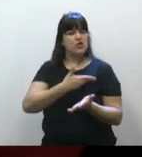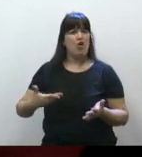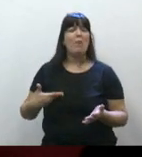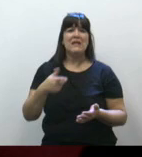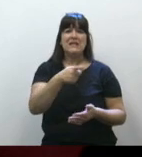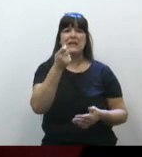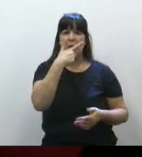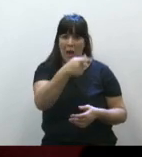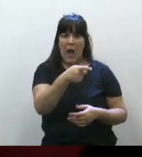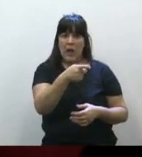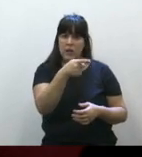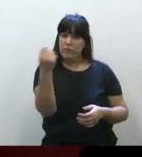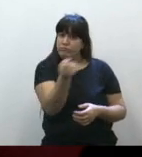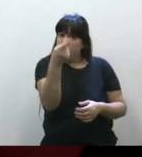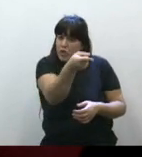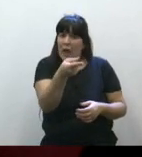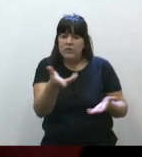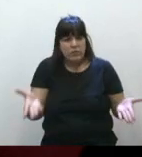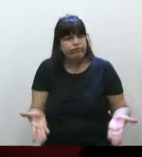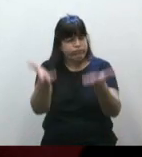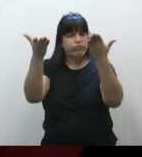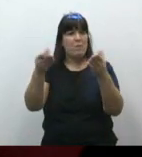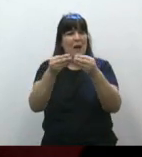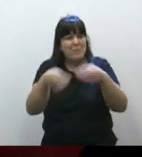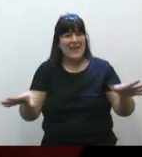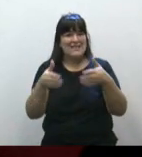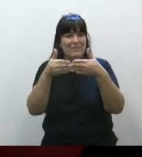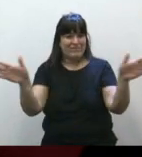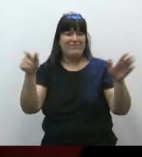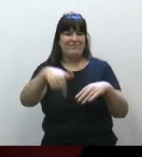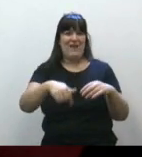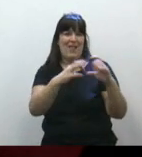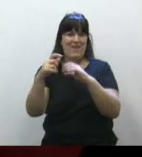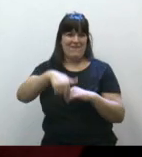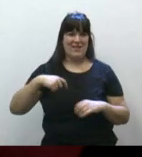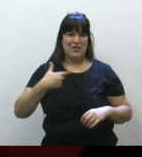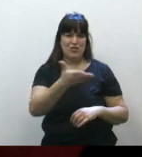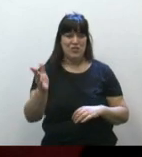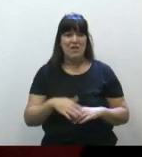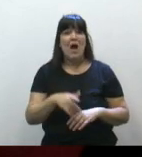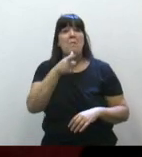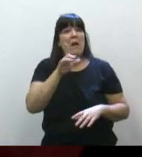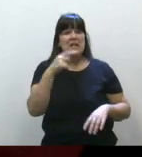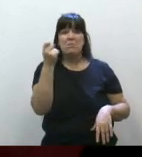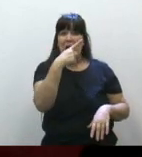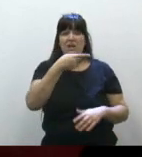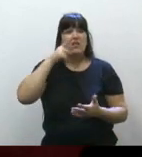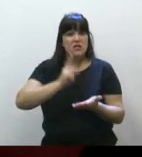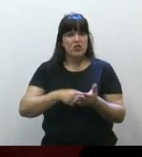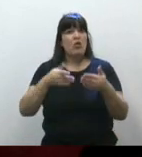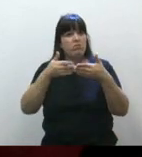macri de poner este debate en la sociedad me parece que fue una decisión importante